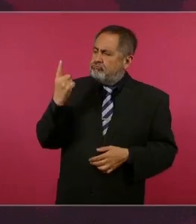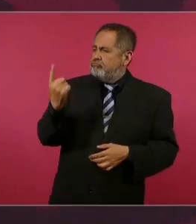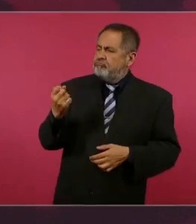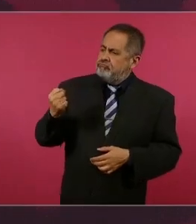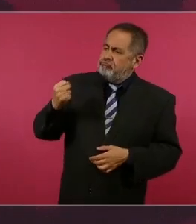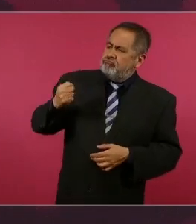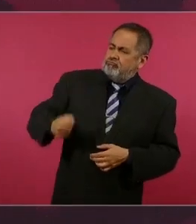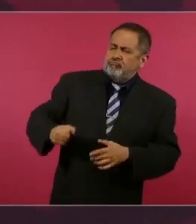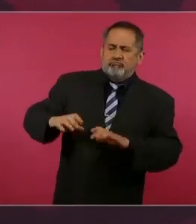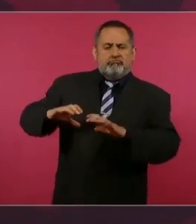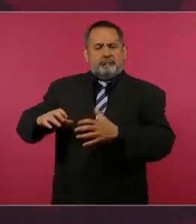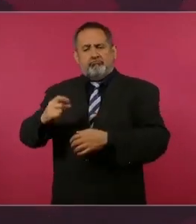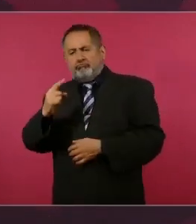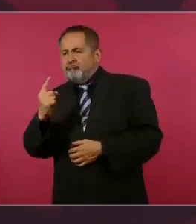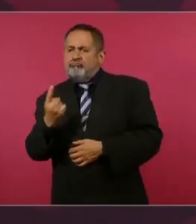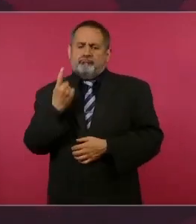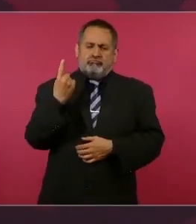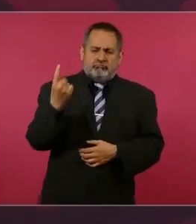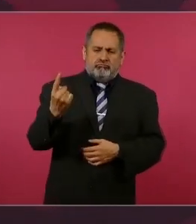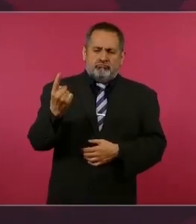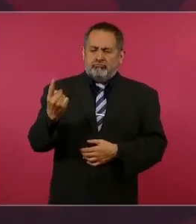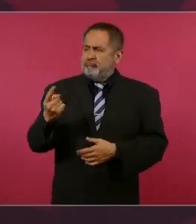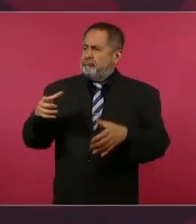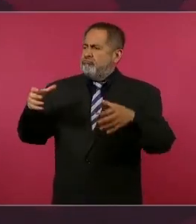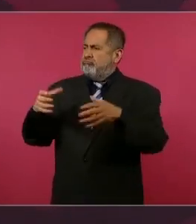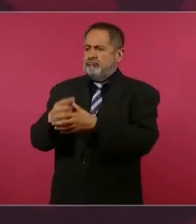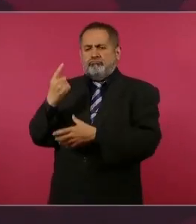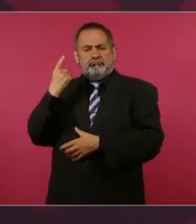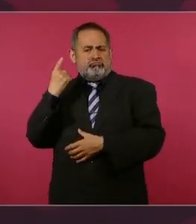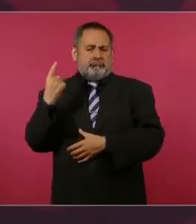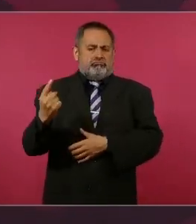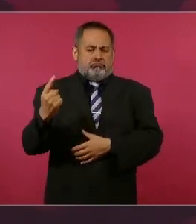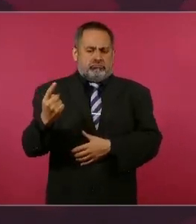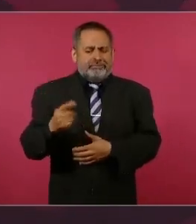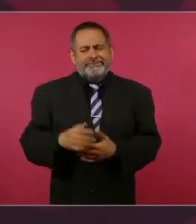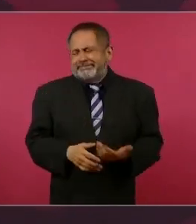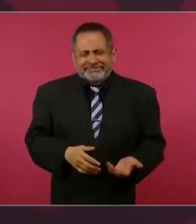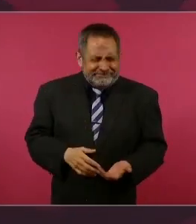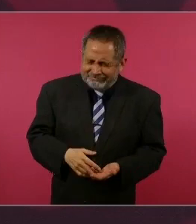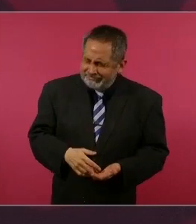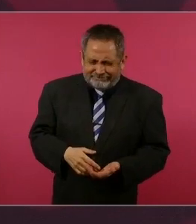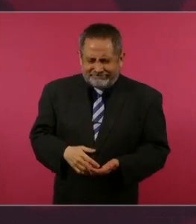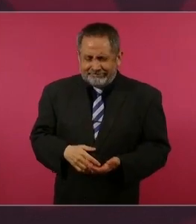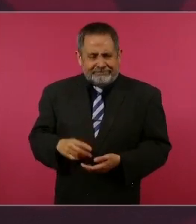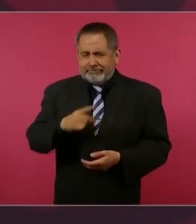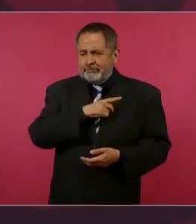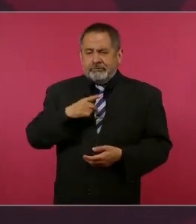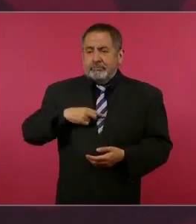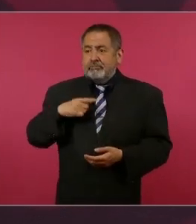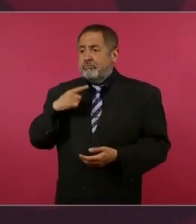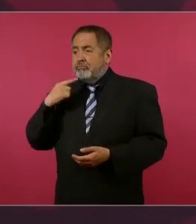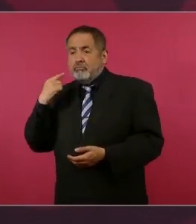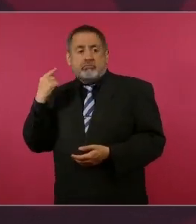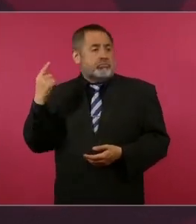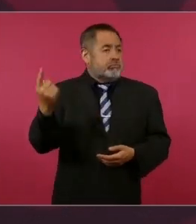de una sola organización, no debe de haber pensamiento único.